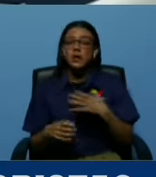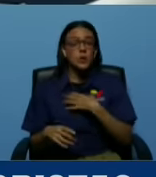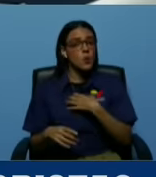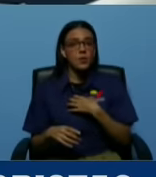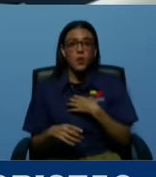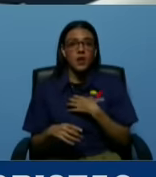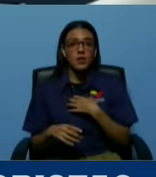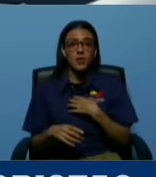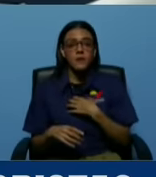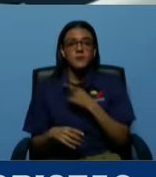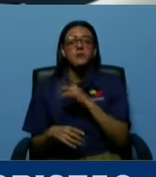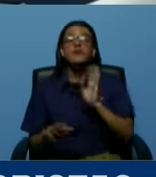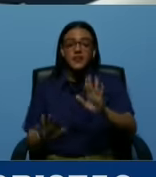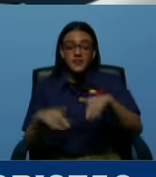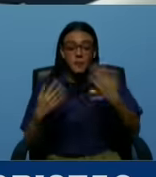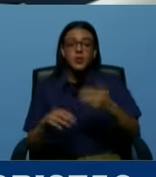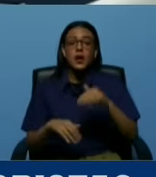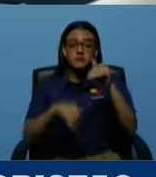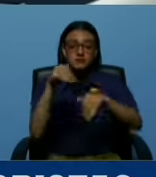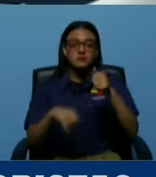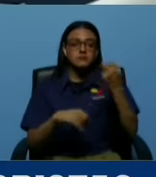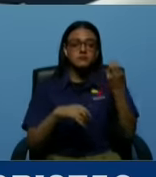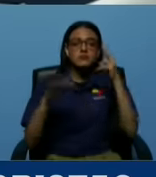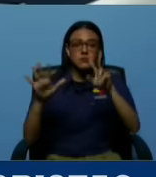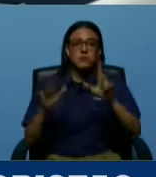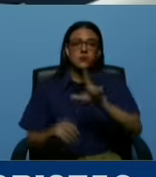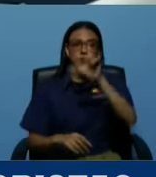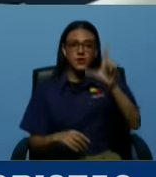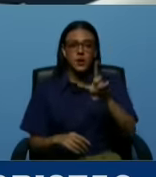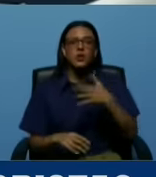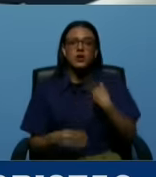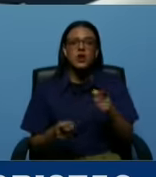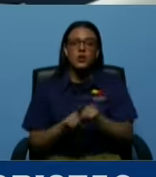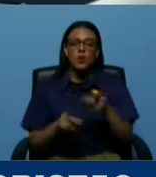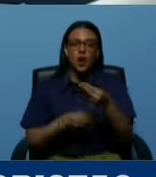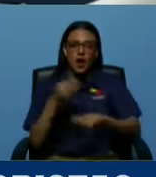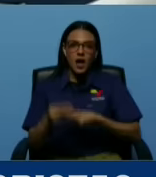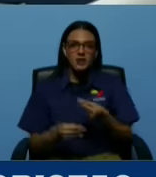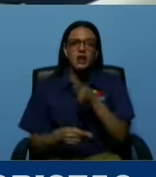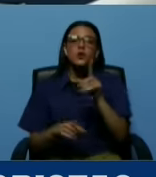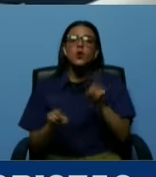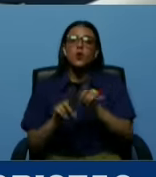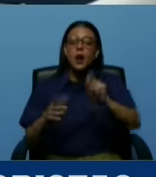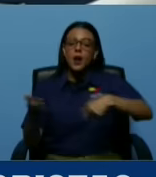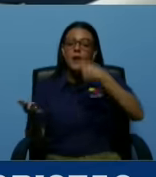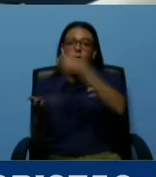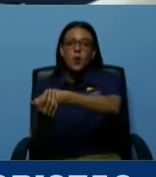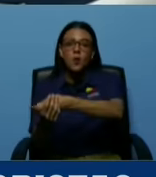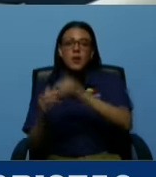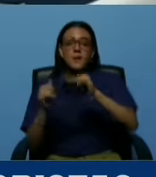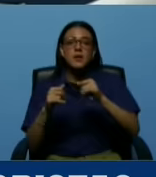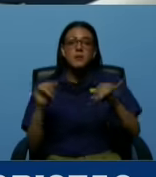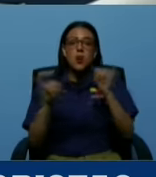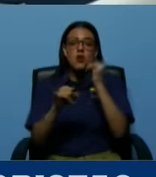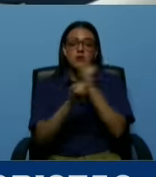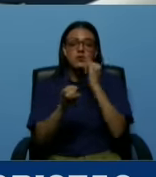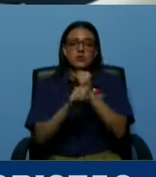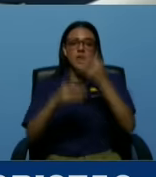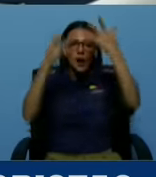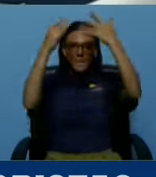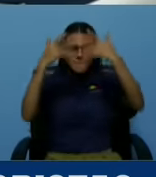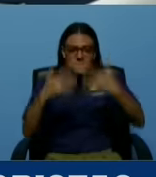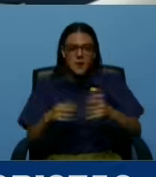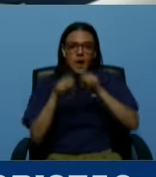las elecciones del 28 de julio, comprando una página, imagínate tú, en internet y